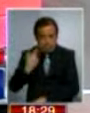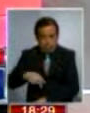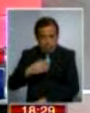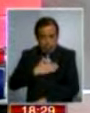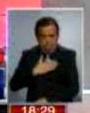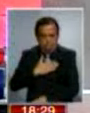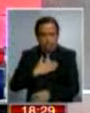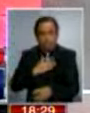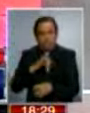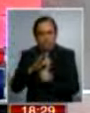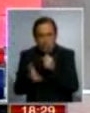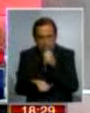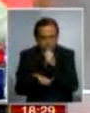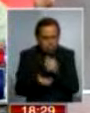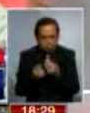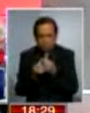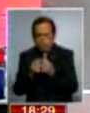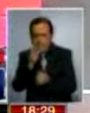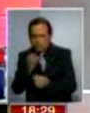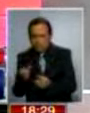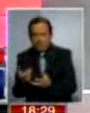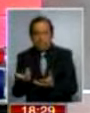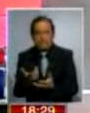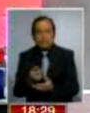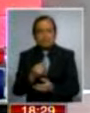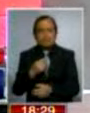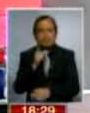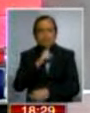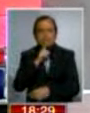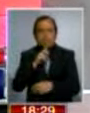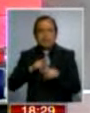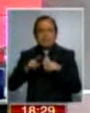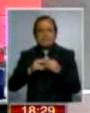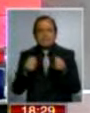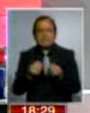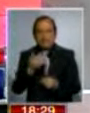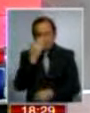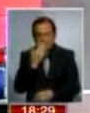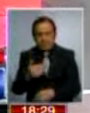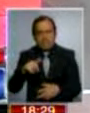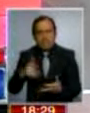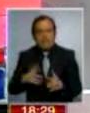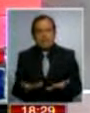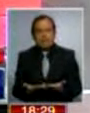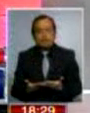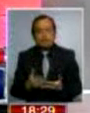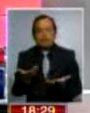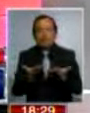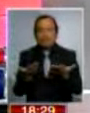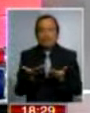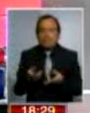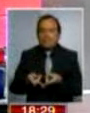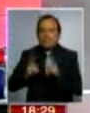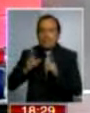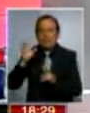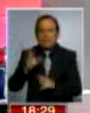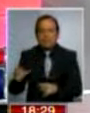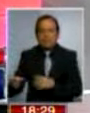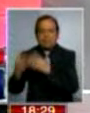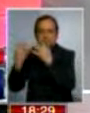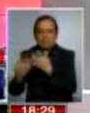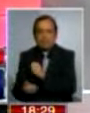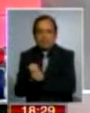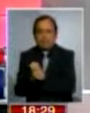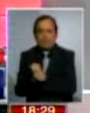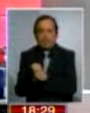Estado a través del gobierno de turno. Entonces, ¿qué se hizo en estos últimos años para enfrentar esta realidad? ¿Cómo garantizamos los derechos humanos, los privados de libertad, si los